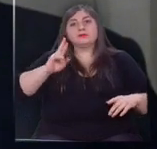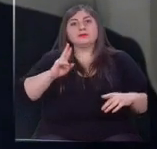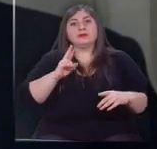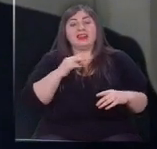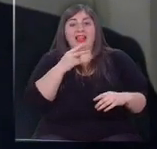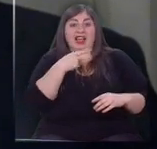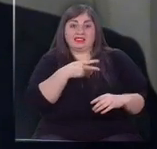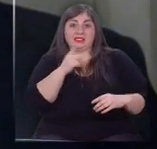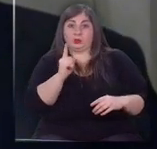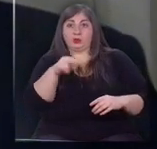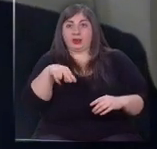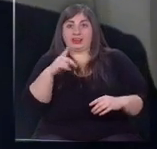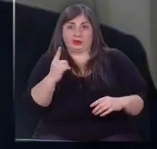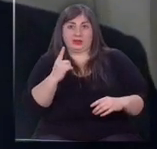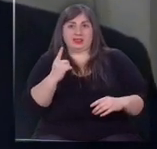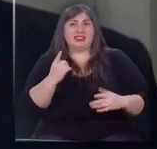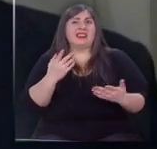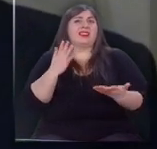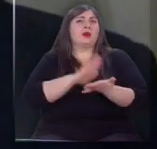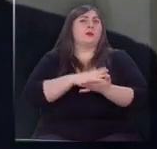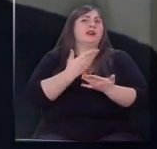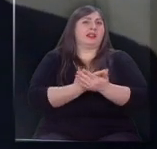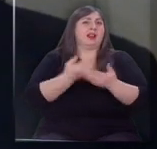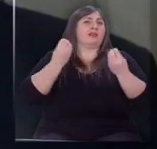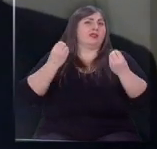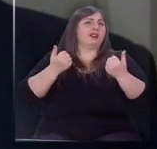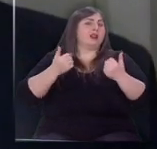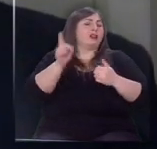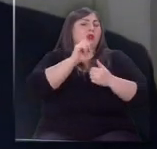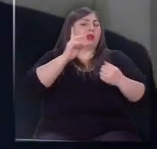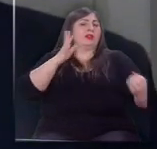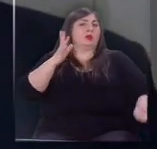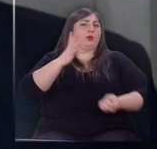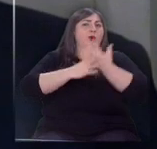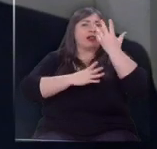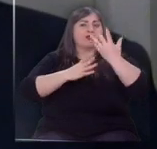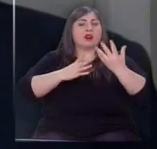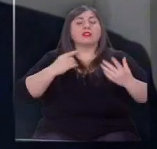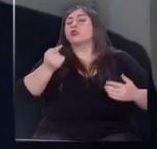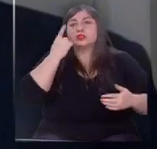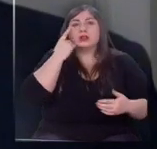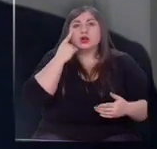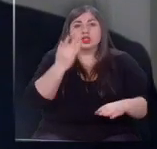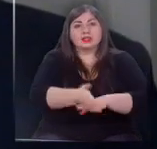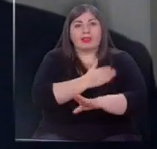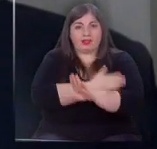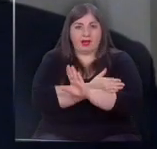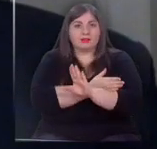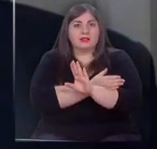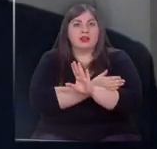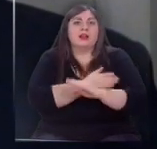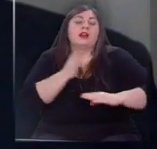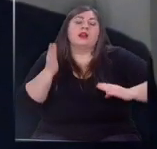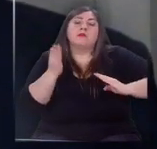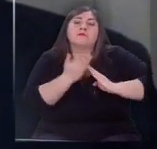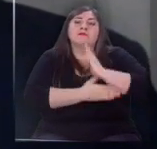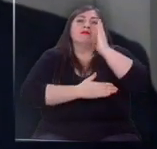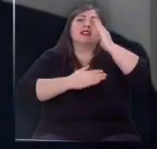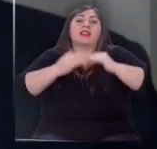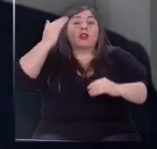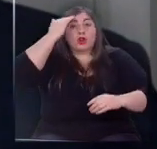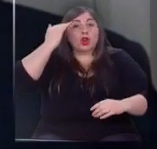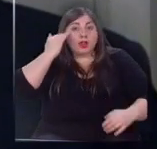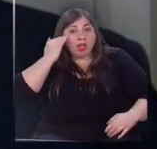coronavirus. ¿Qué tal, Iván? Sí, bueno, no es un dato nuevo, esto se conocía de antes, a partir de los datos de Corea,